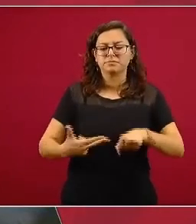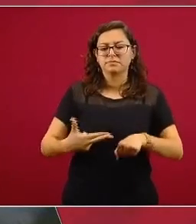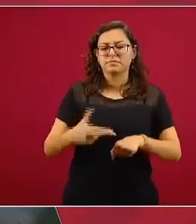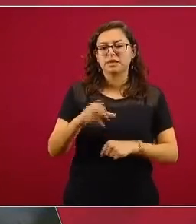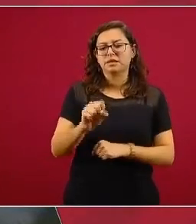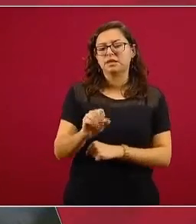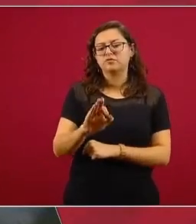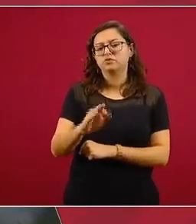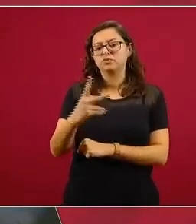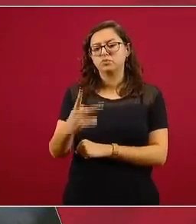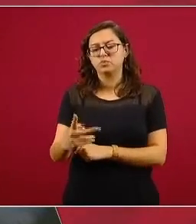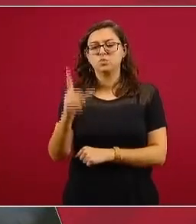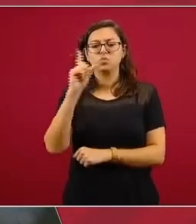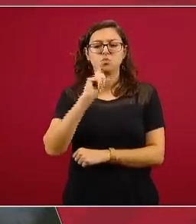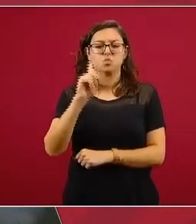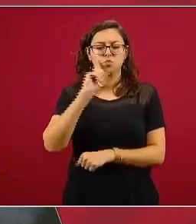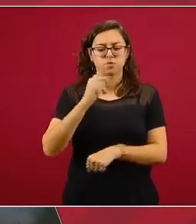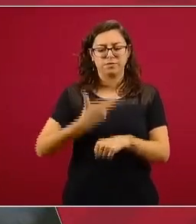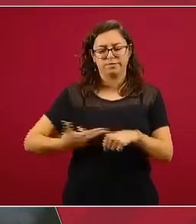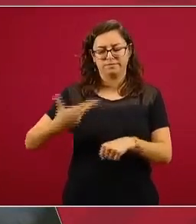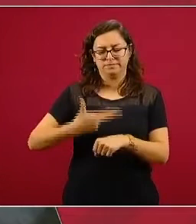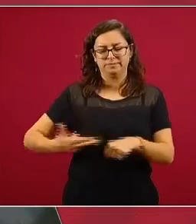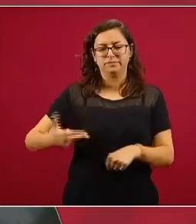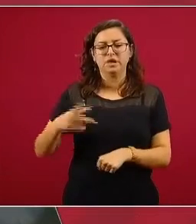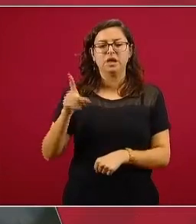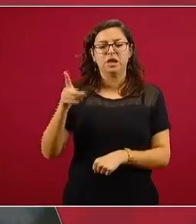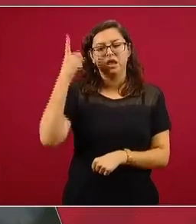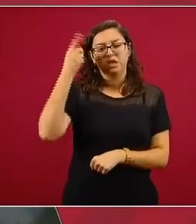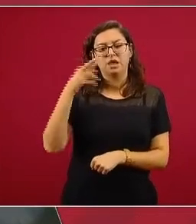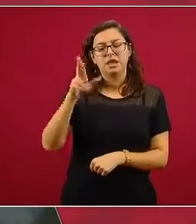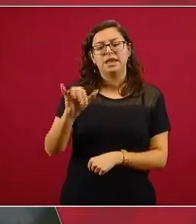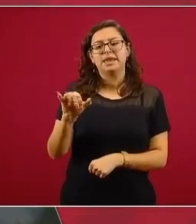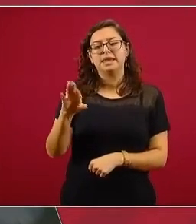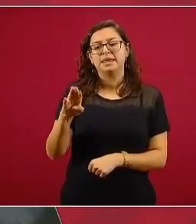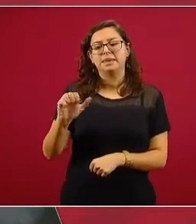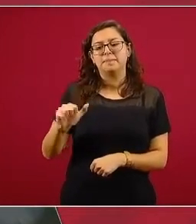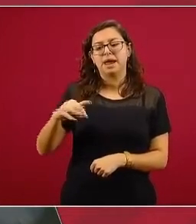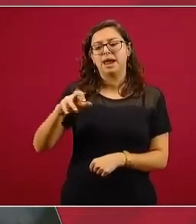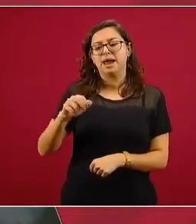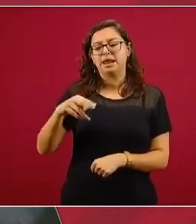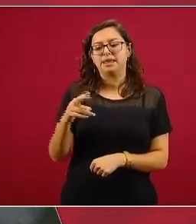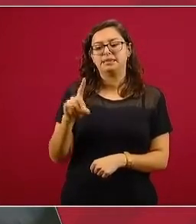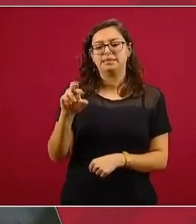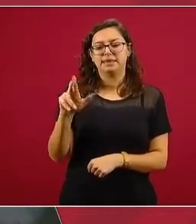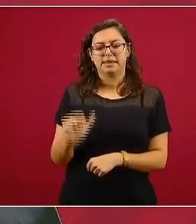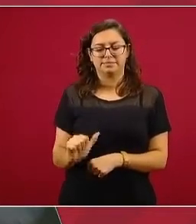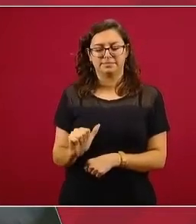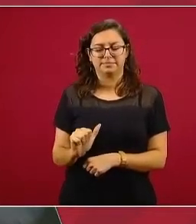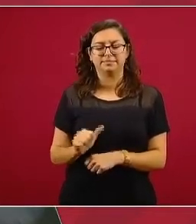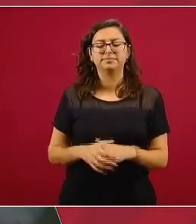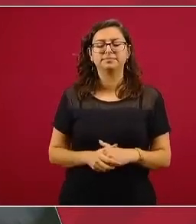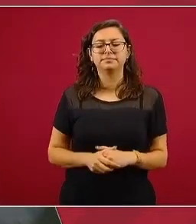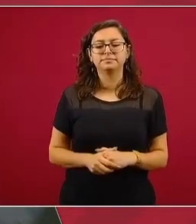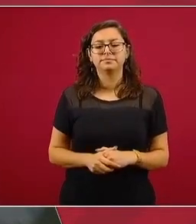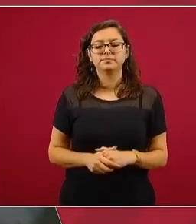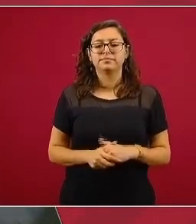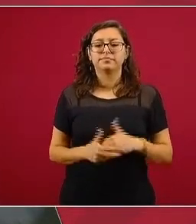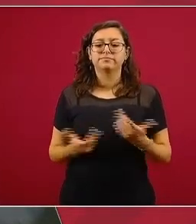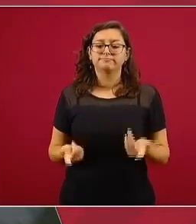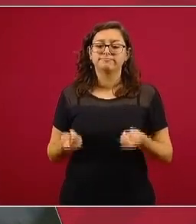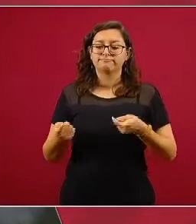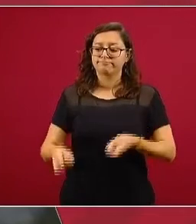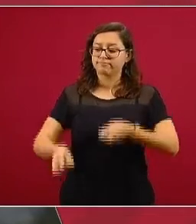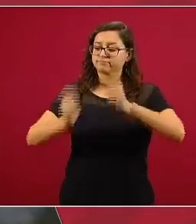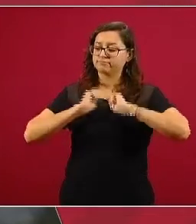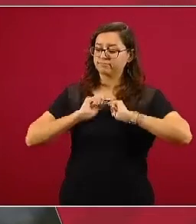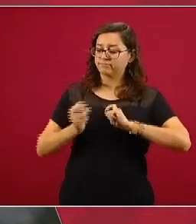Función Pública, nuestra muy querida y respetada doctora Irmenéndira Sandoval Ballesteros, y el privilegio incluyó el